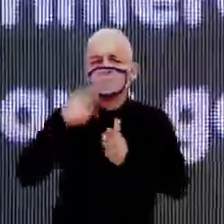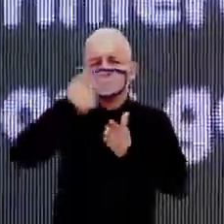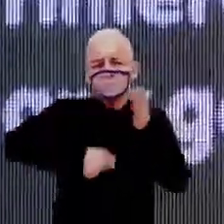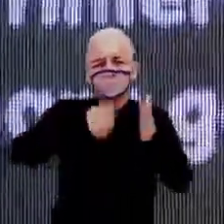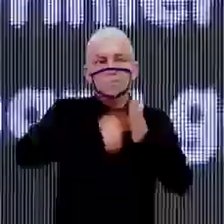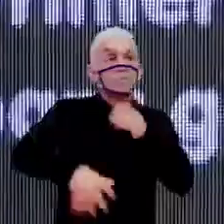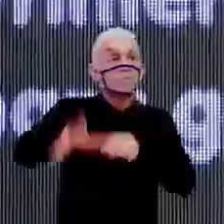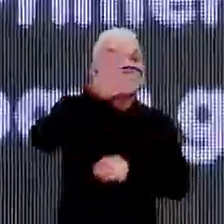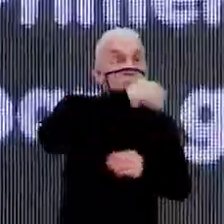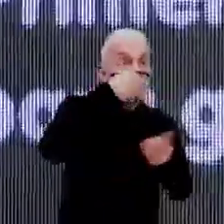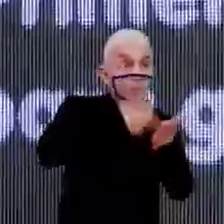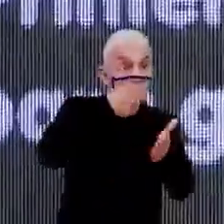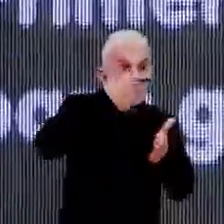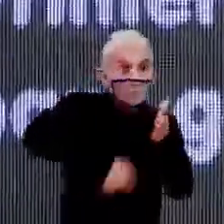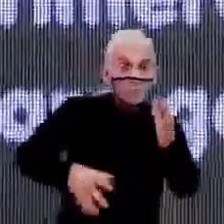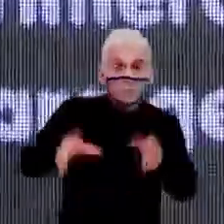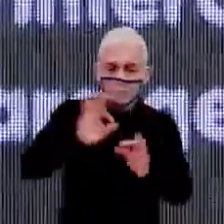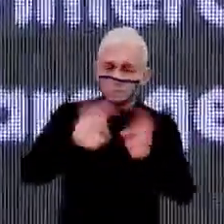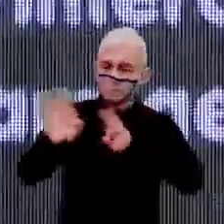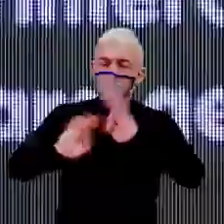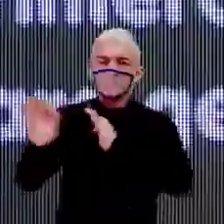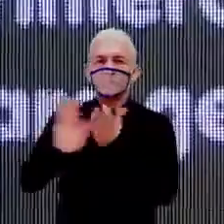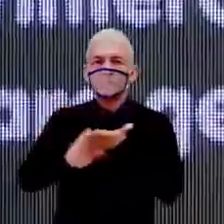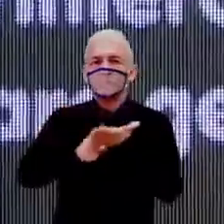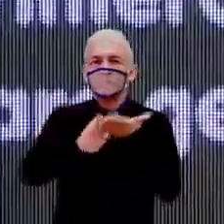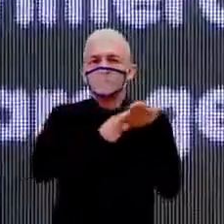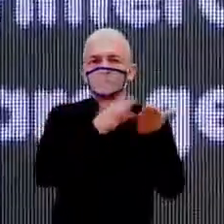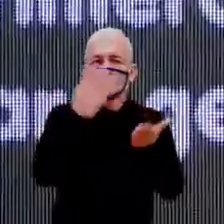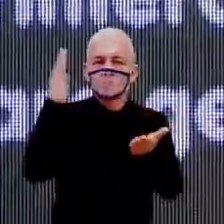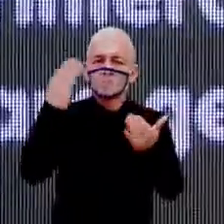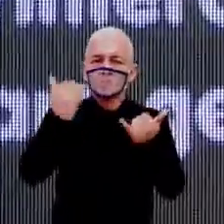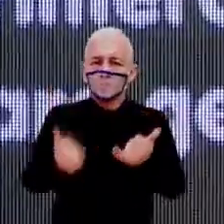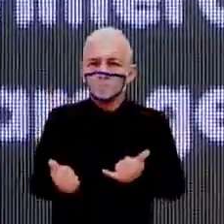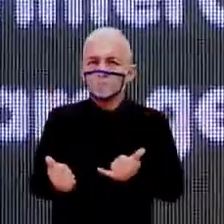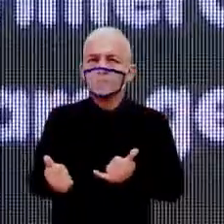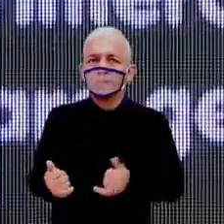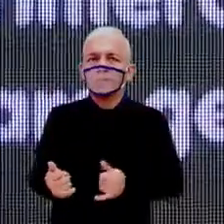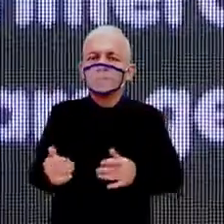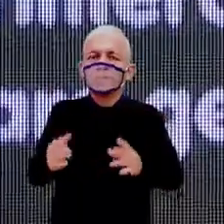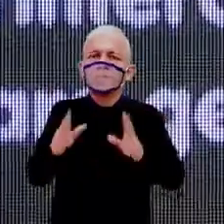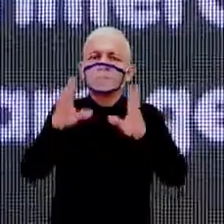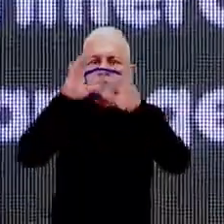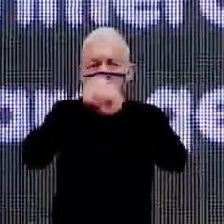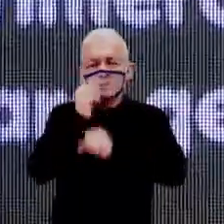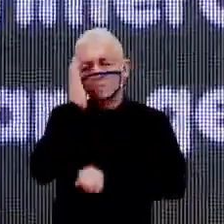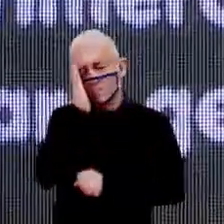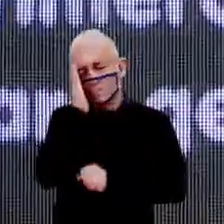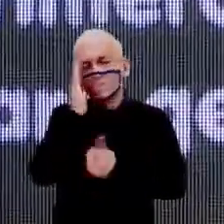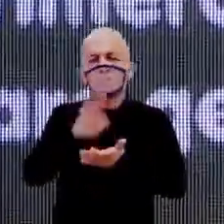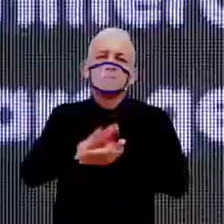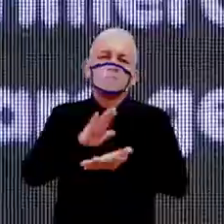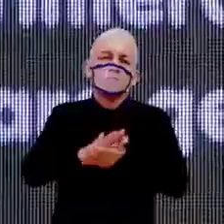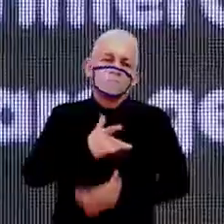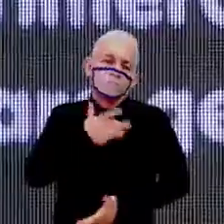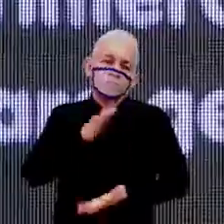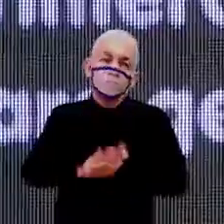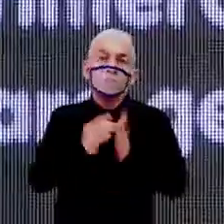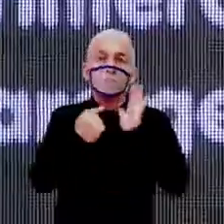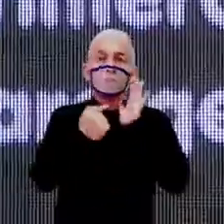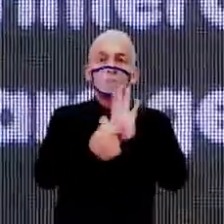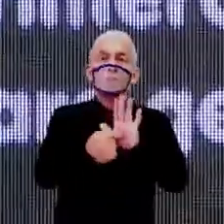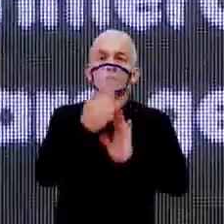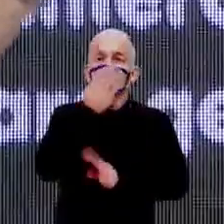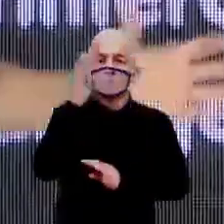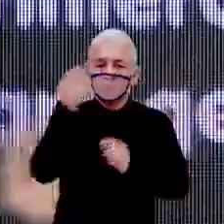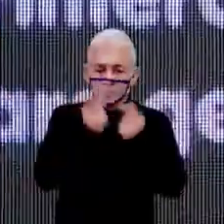impuestos de los barranquilleros. Y es por eso que nosotros nos dormimos tranquilos en las noches, porque hemos demostrado que aquí